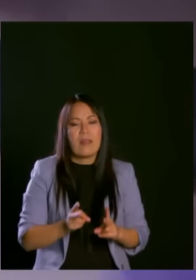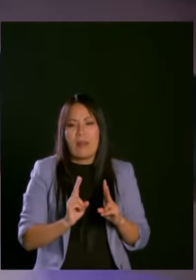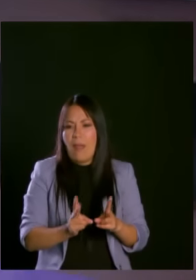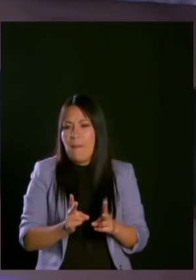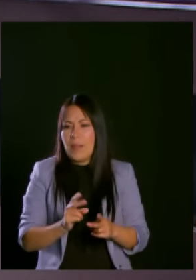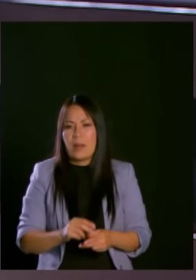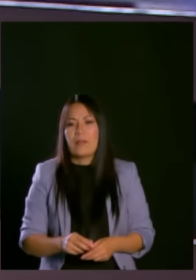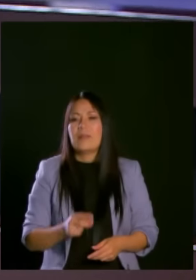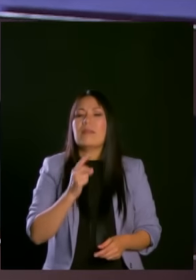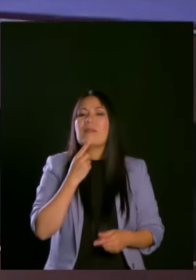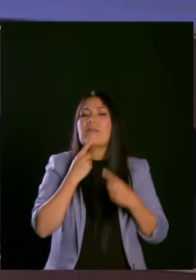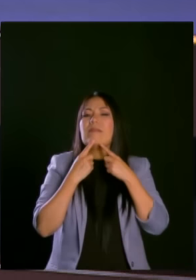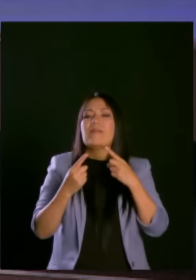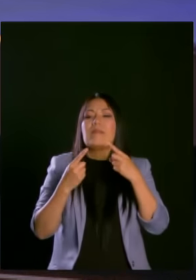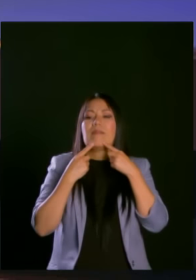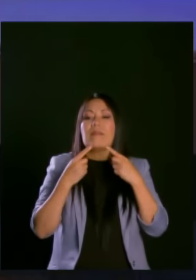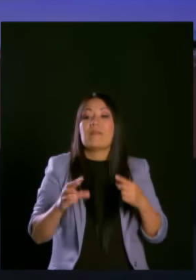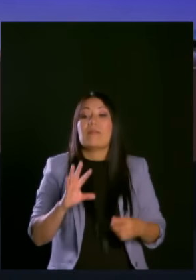No sé si me estoy explicando.